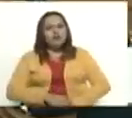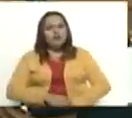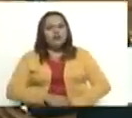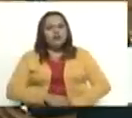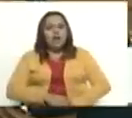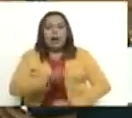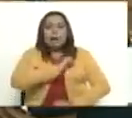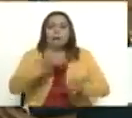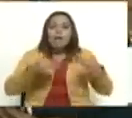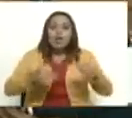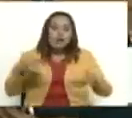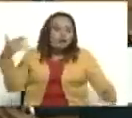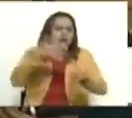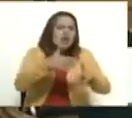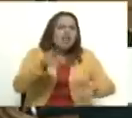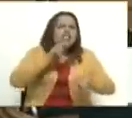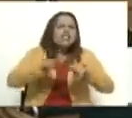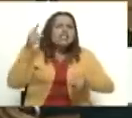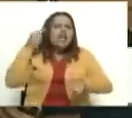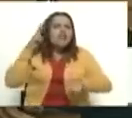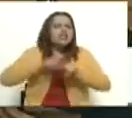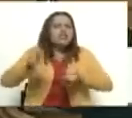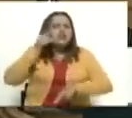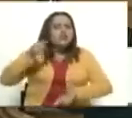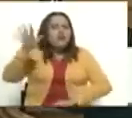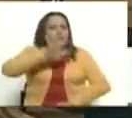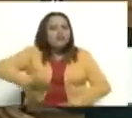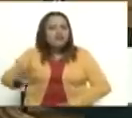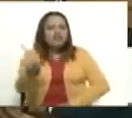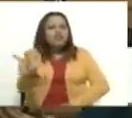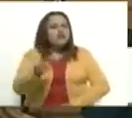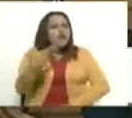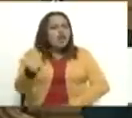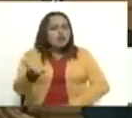cobardemente se metió con las niñas de Venezuela, con los niños de Venezuela,